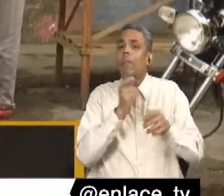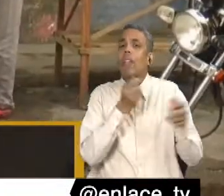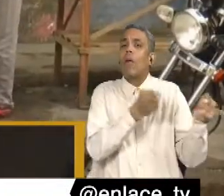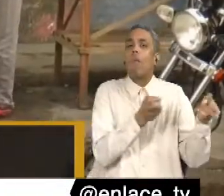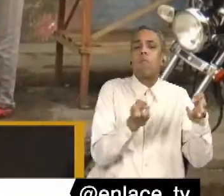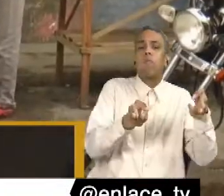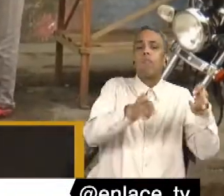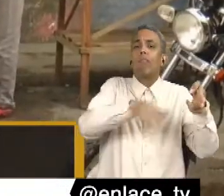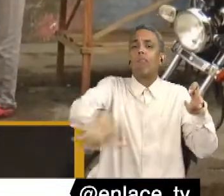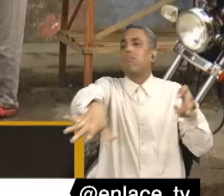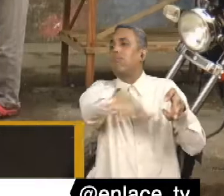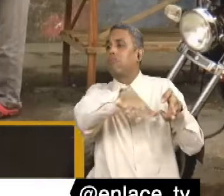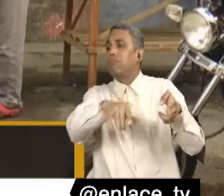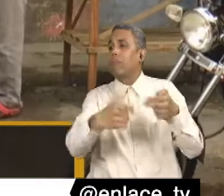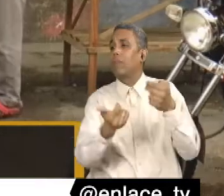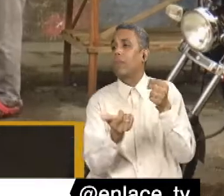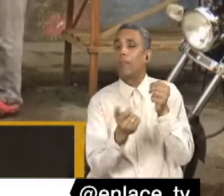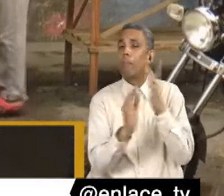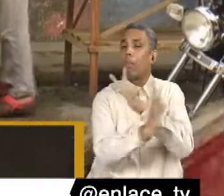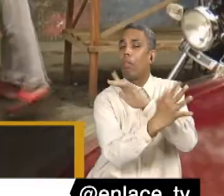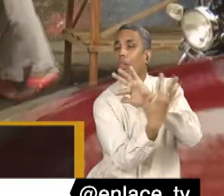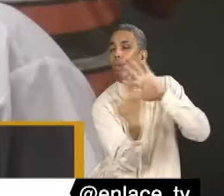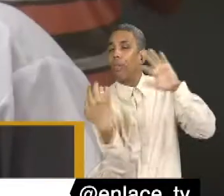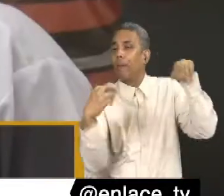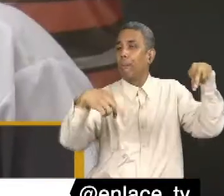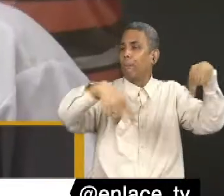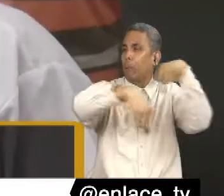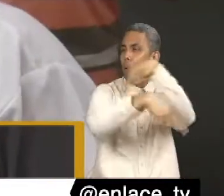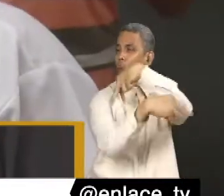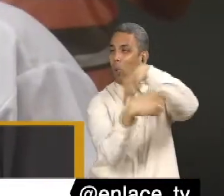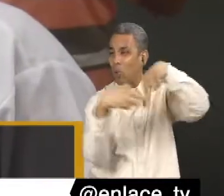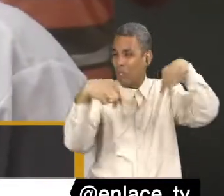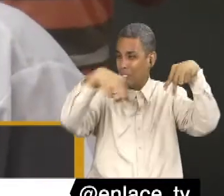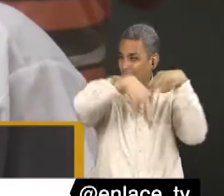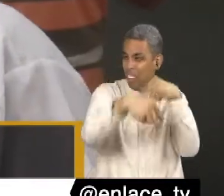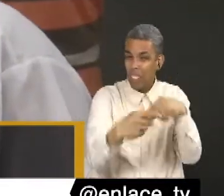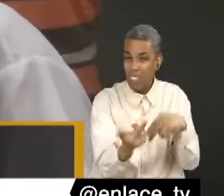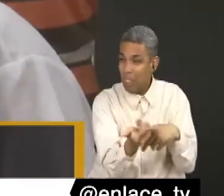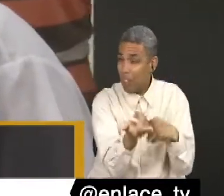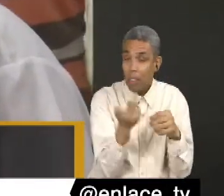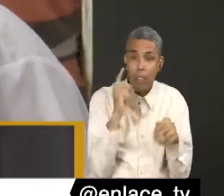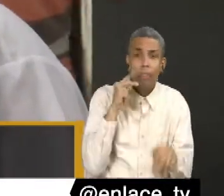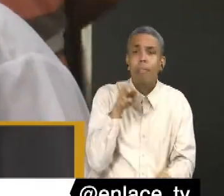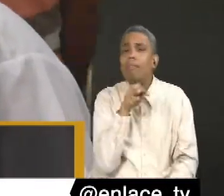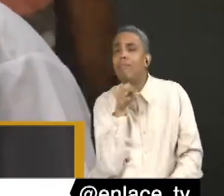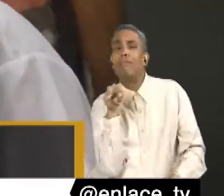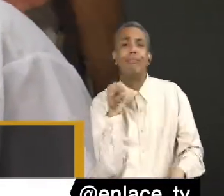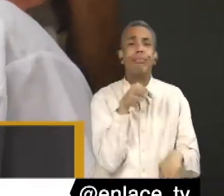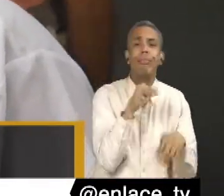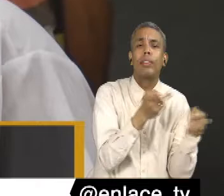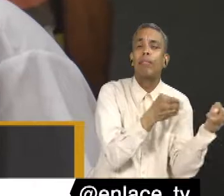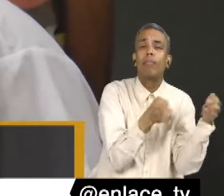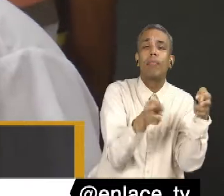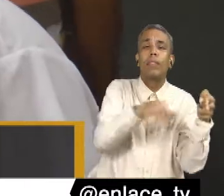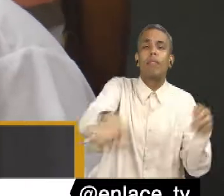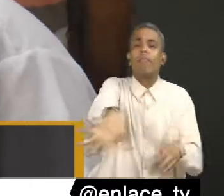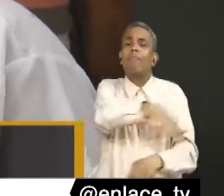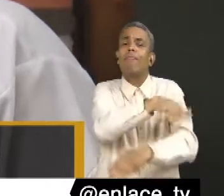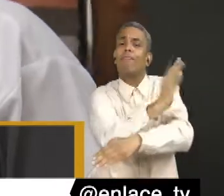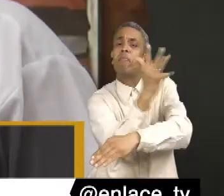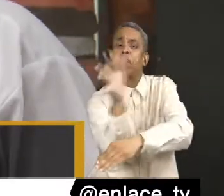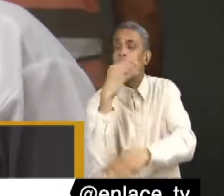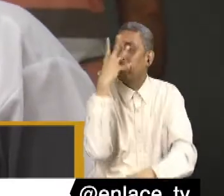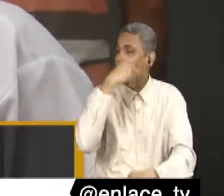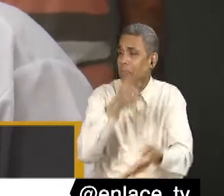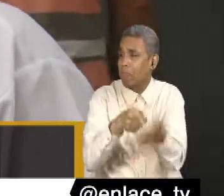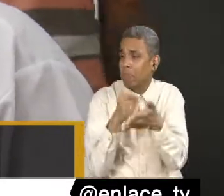ellos arreglan pescado, eso es proliferación de animales, mal olor. Entonces, y por el lado del río y por el lado